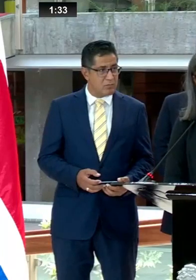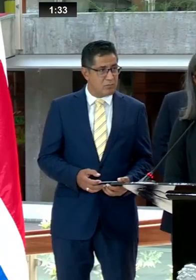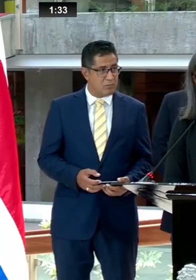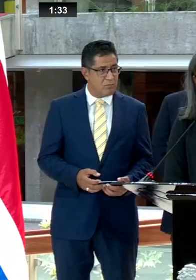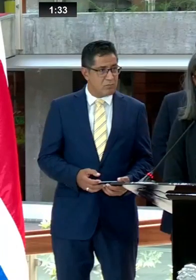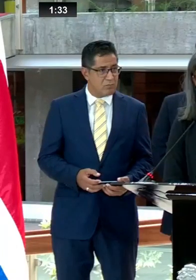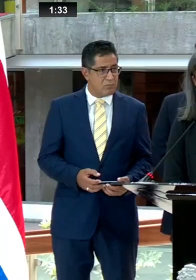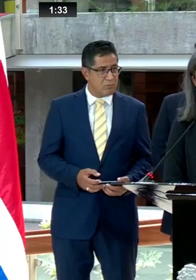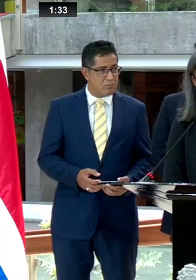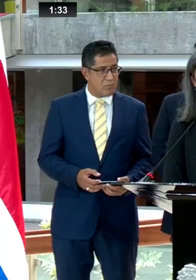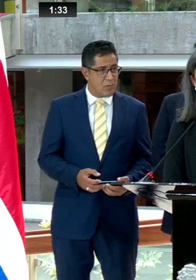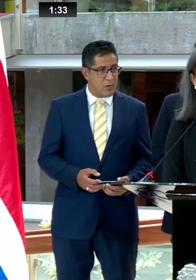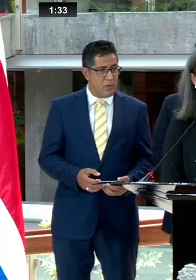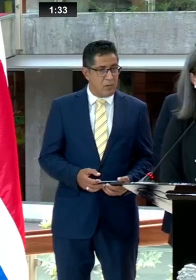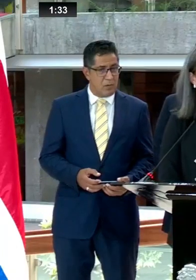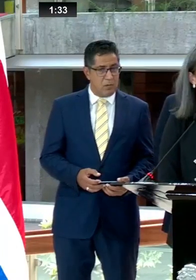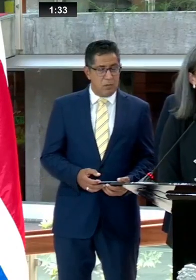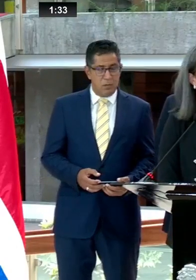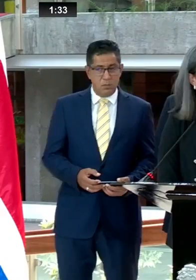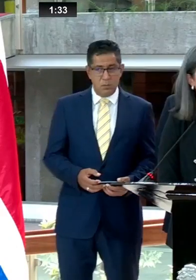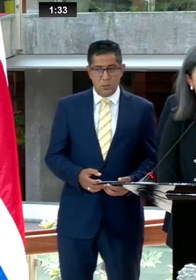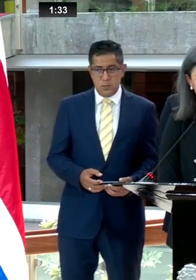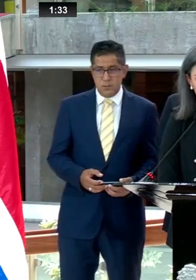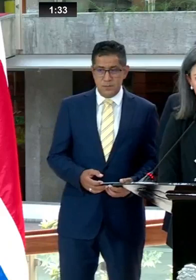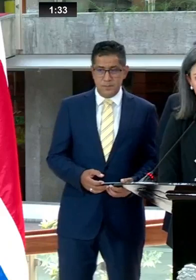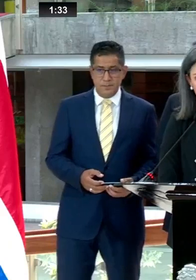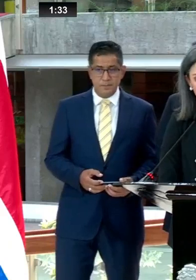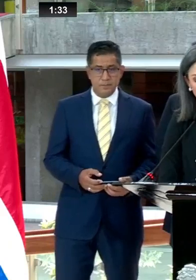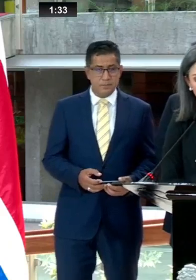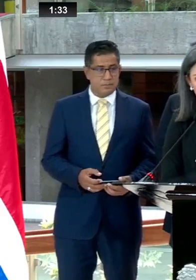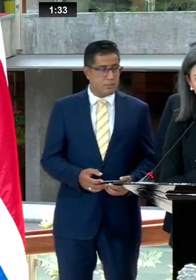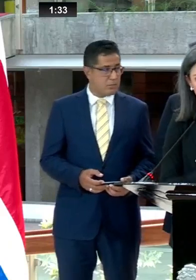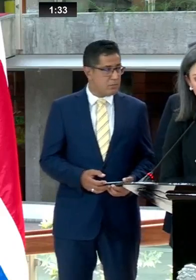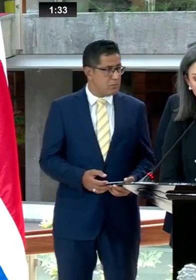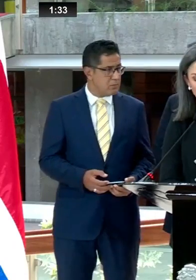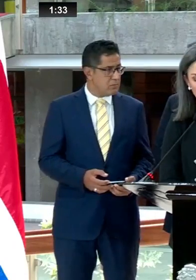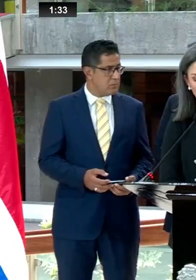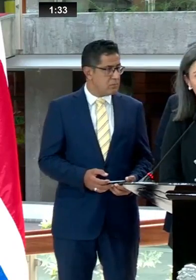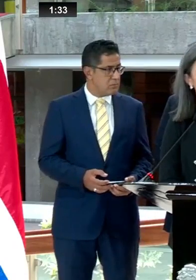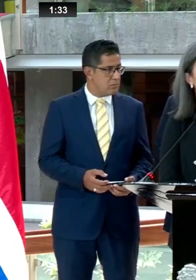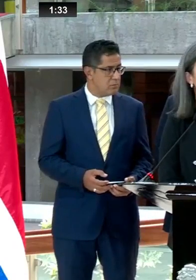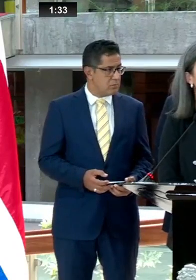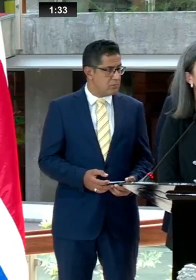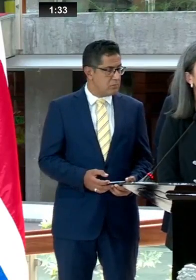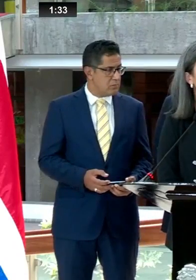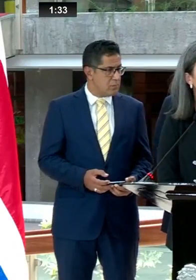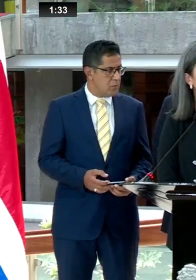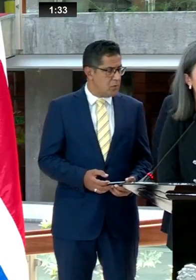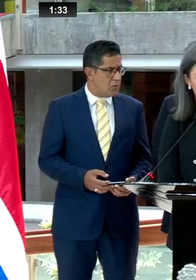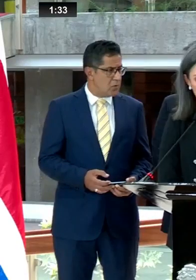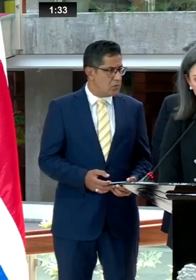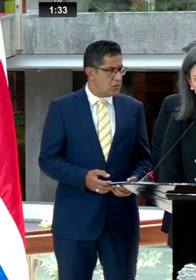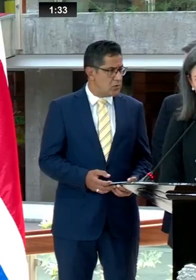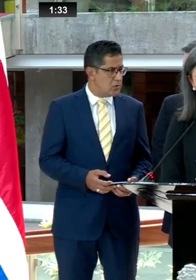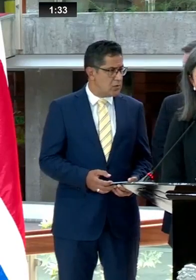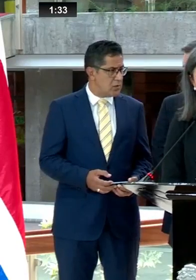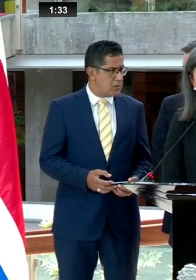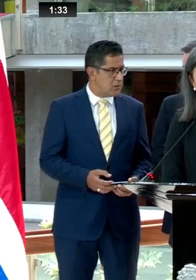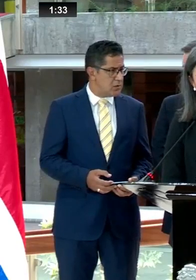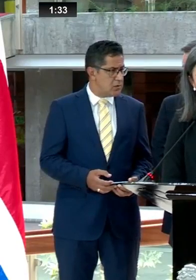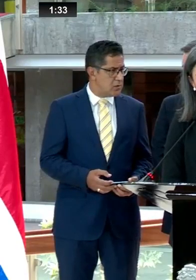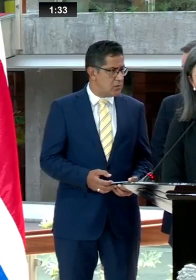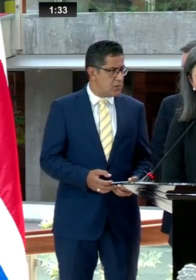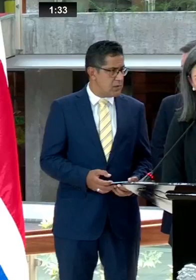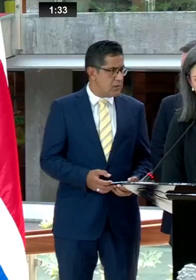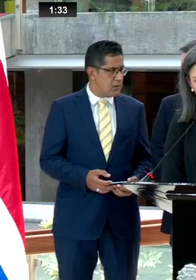ahí. El diésel bajaría 23 colones, pasando, okay, de 714 a unos 691 colones por litro.